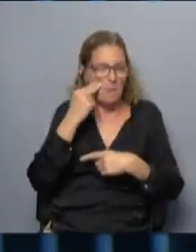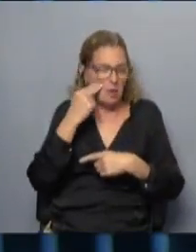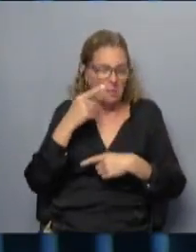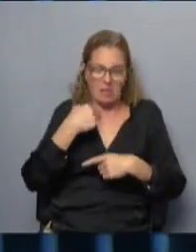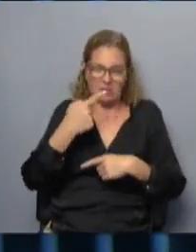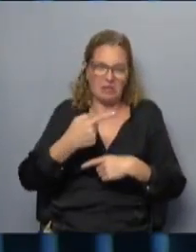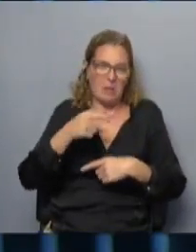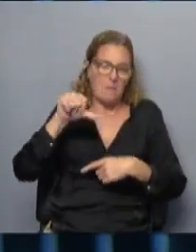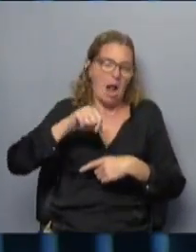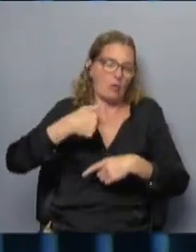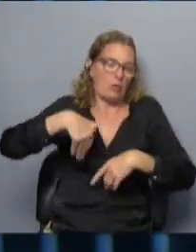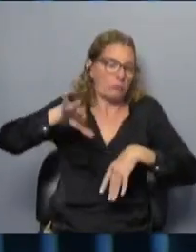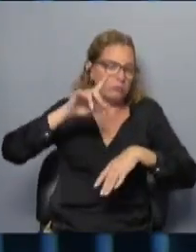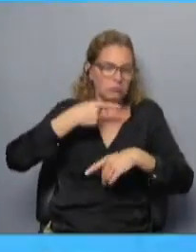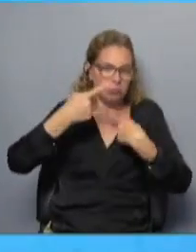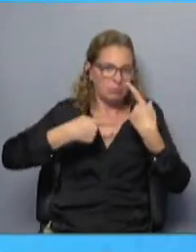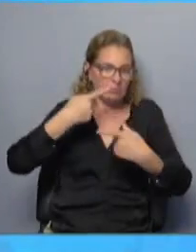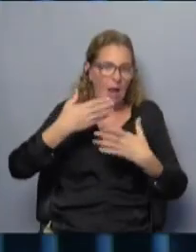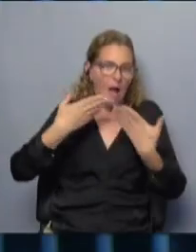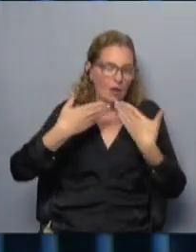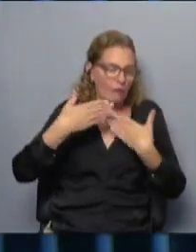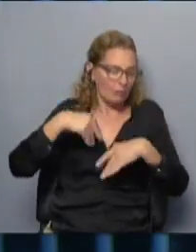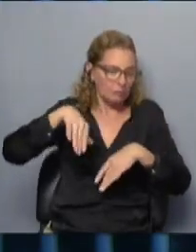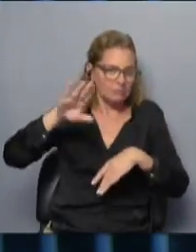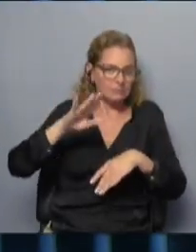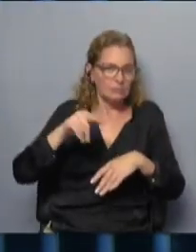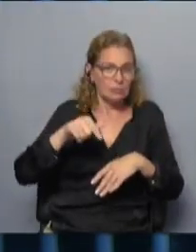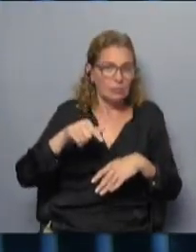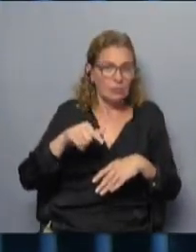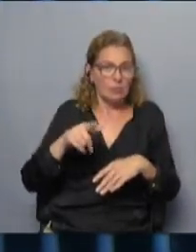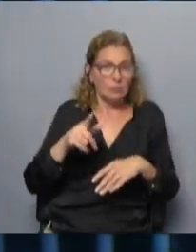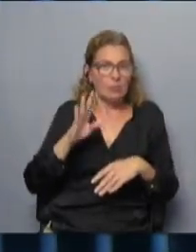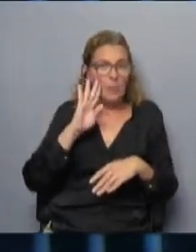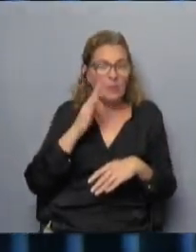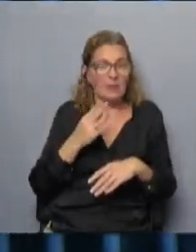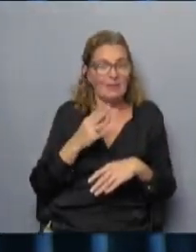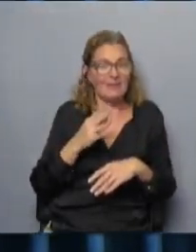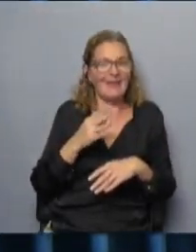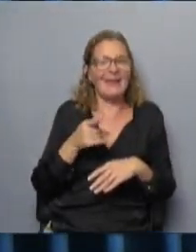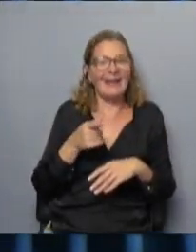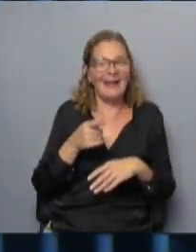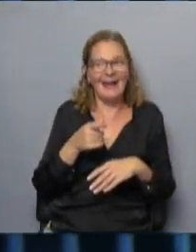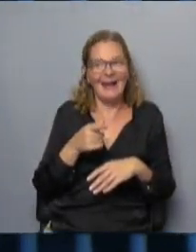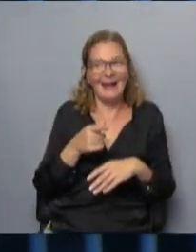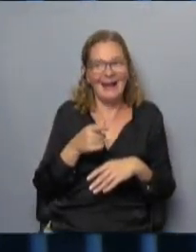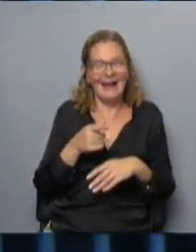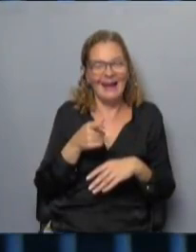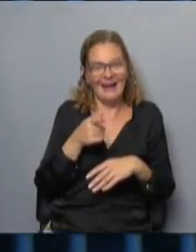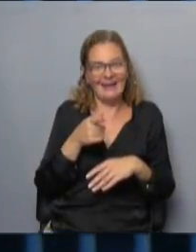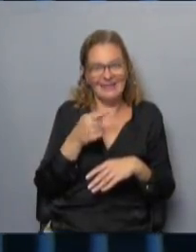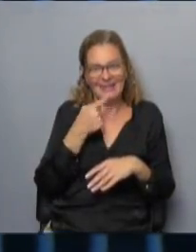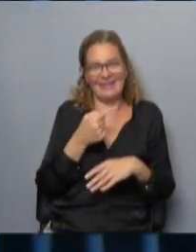acerca de mal o no prevemos filtros pero me parece que en eso